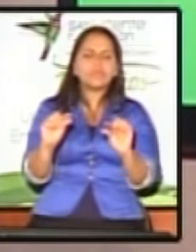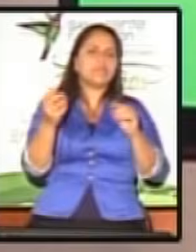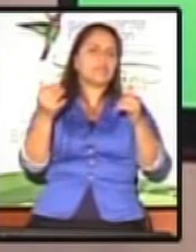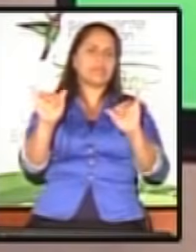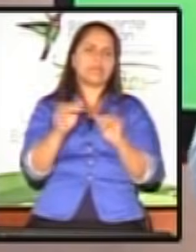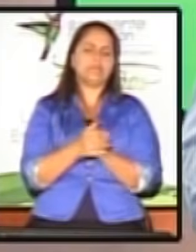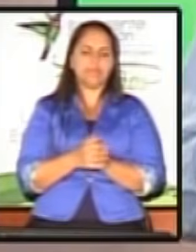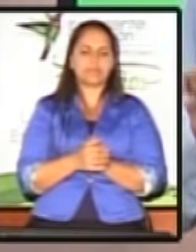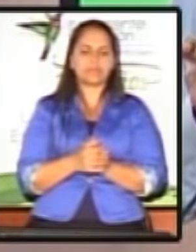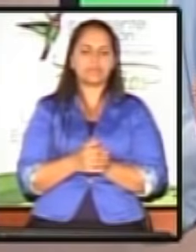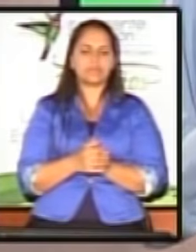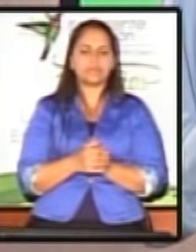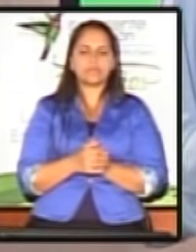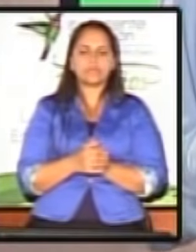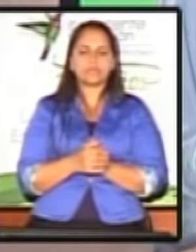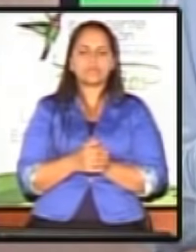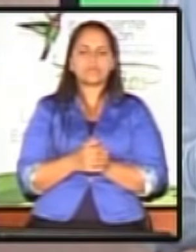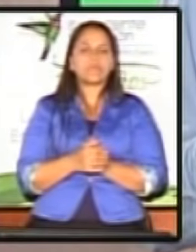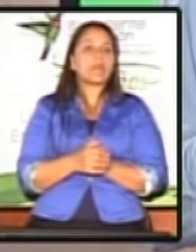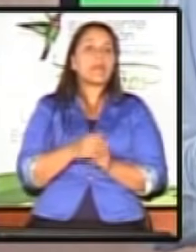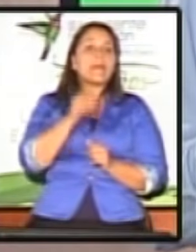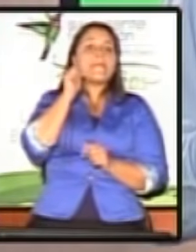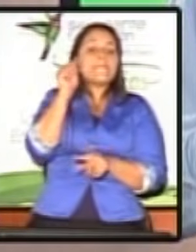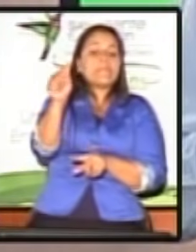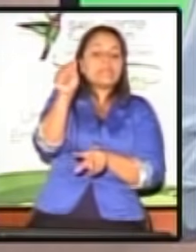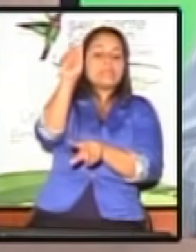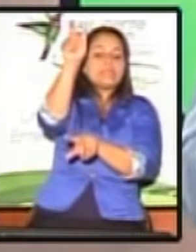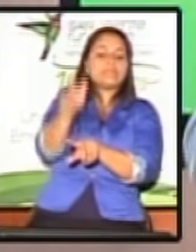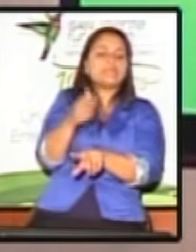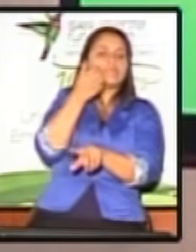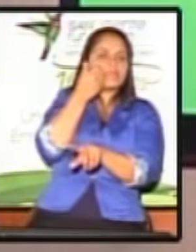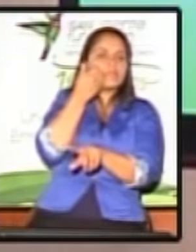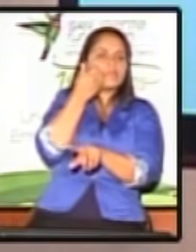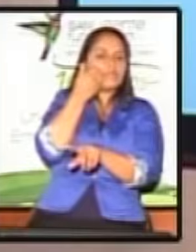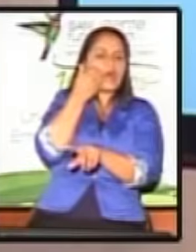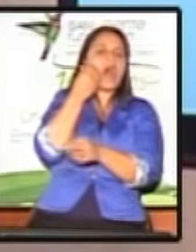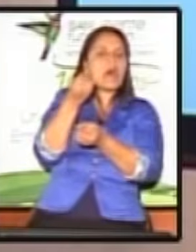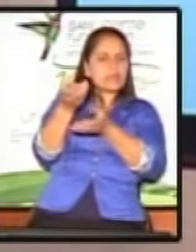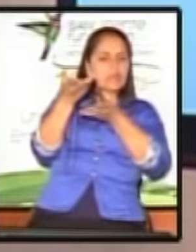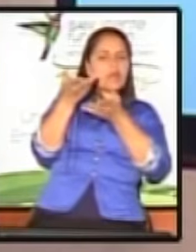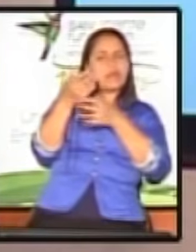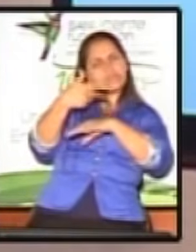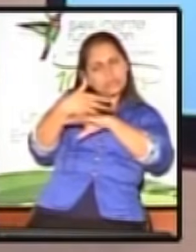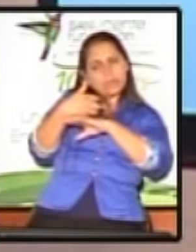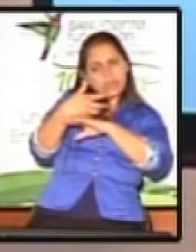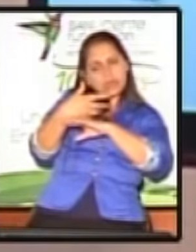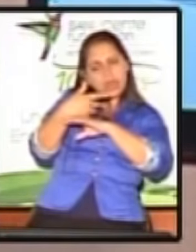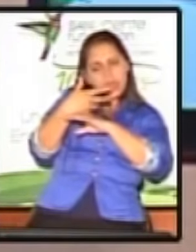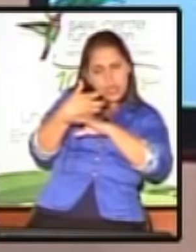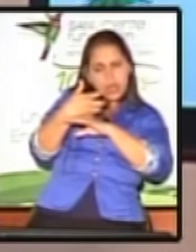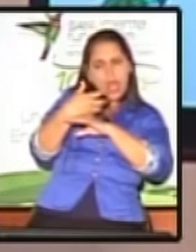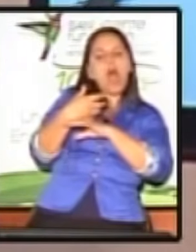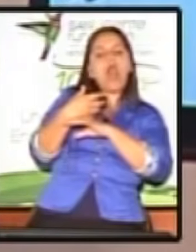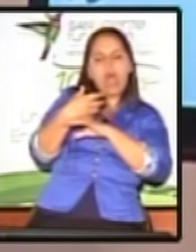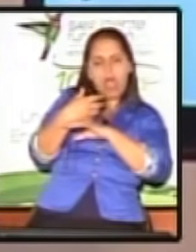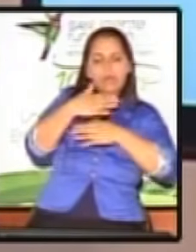Segundo, que el paciente pida, porque es muy común en este tipo de enfermedad que se abuse en el